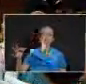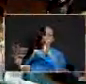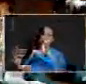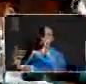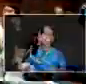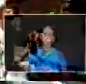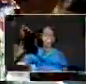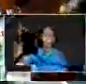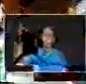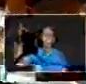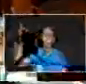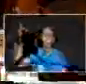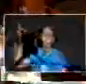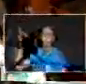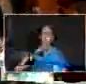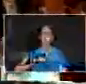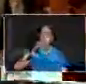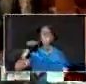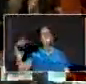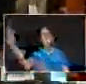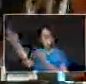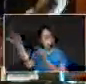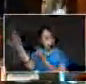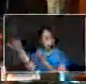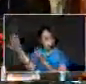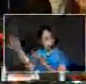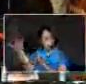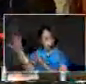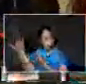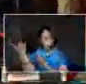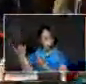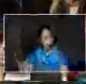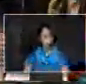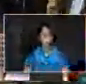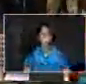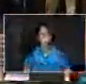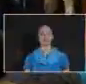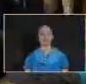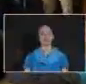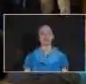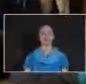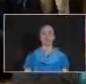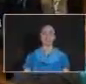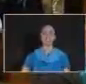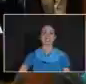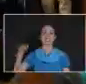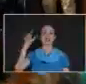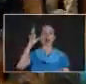Llamando.